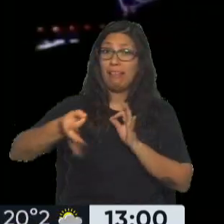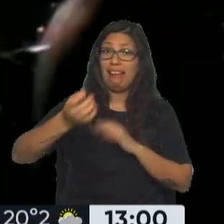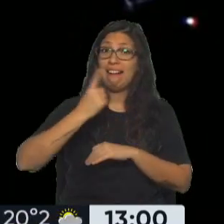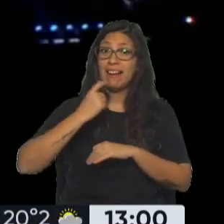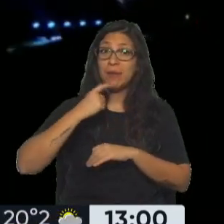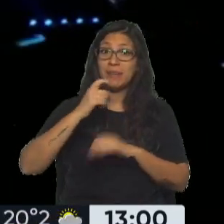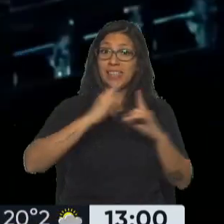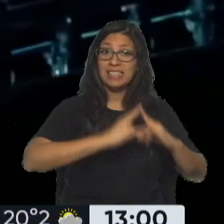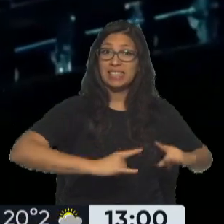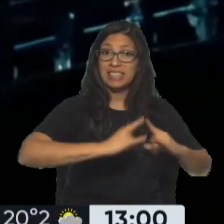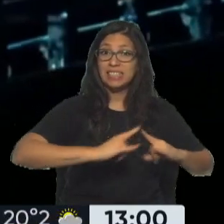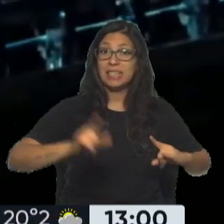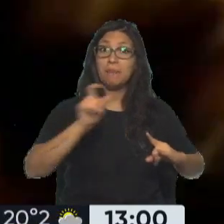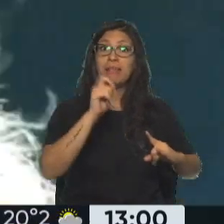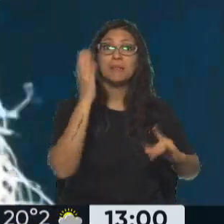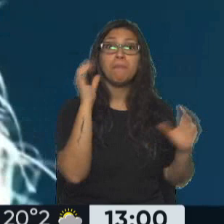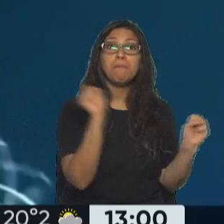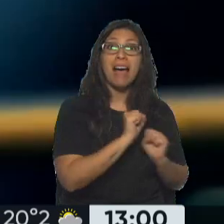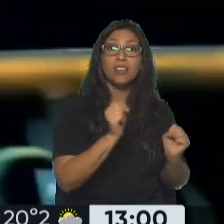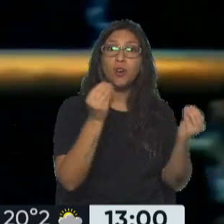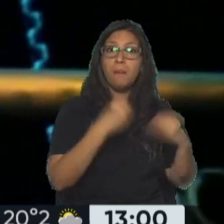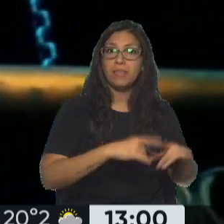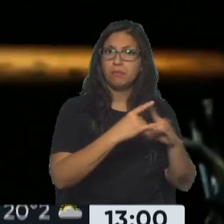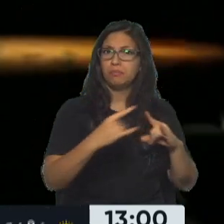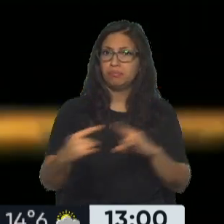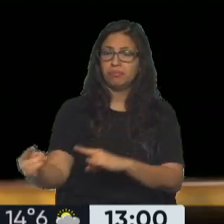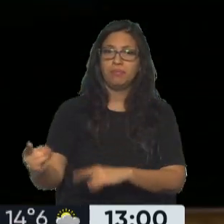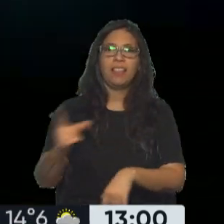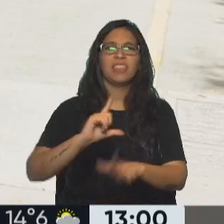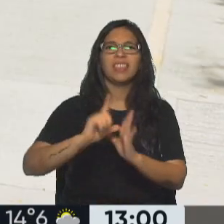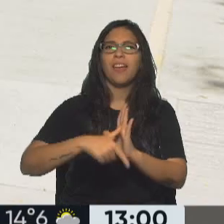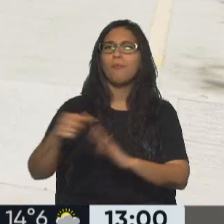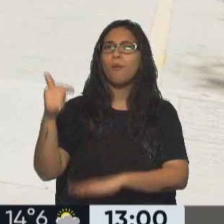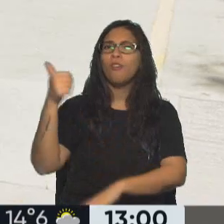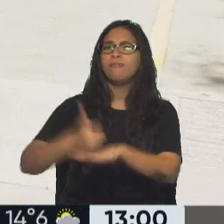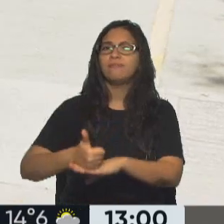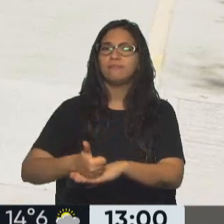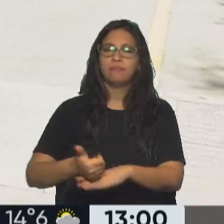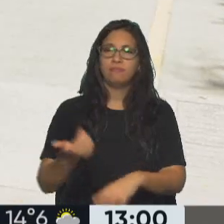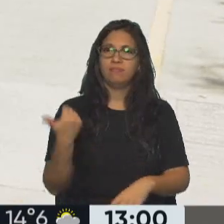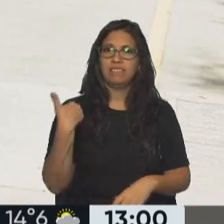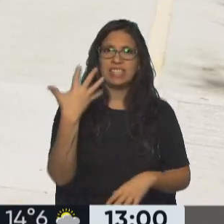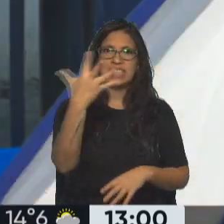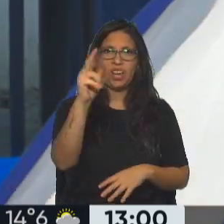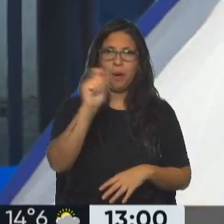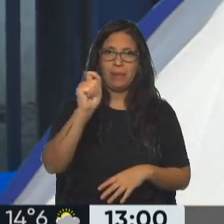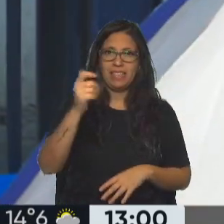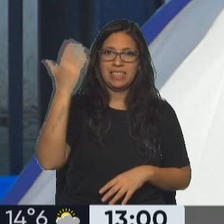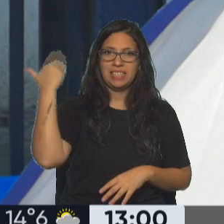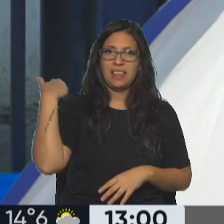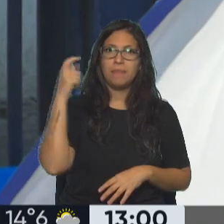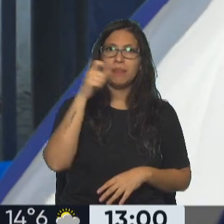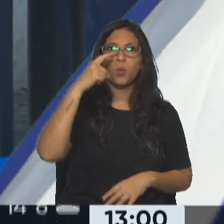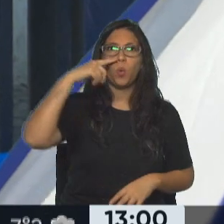que están acampando desde el mes de mayo. ¿Cuánto tiempo hace que están acá? Hace 5 meses más o menos, desde